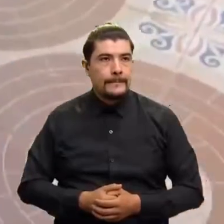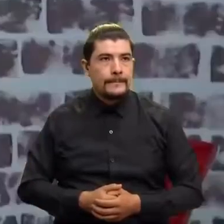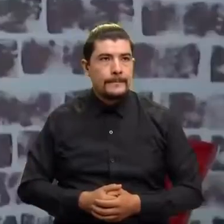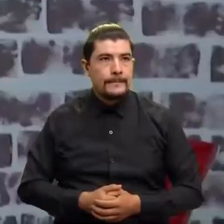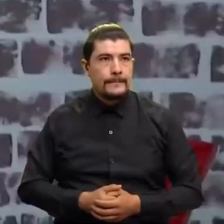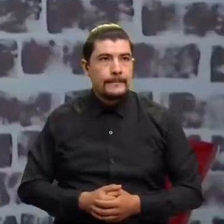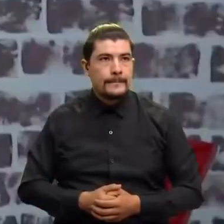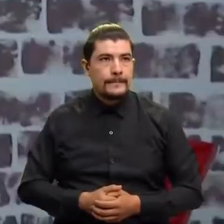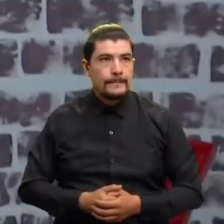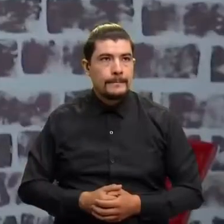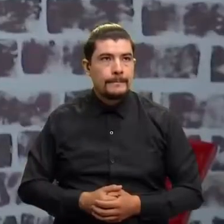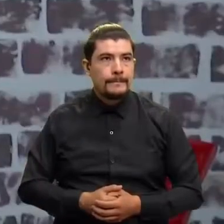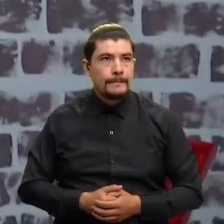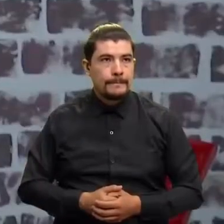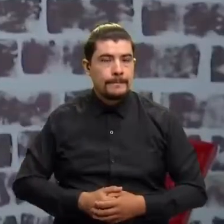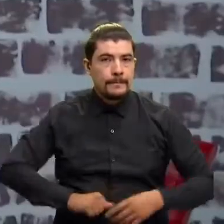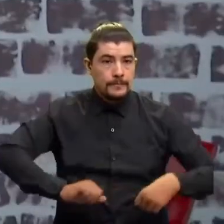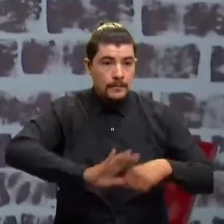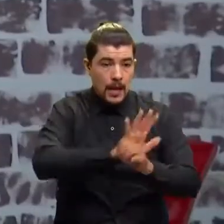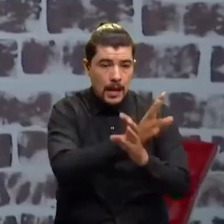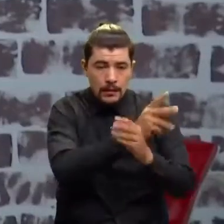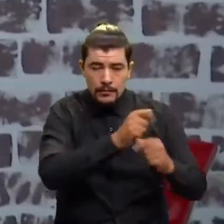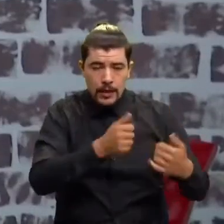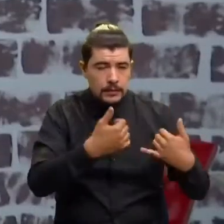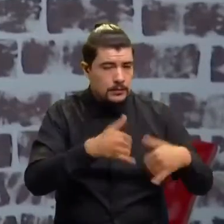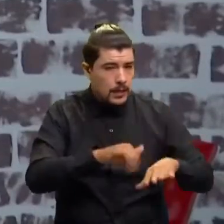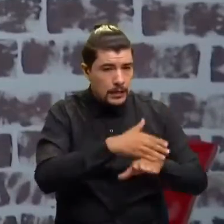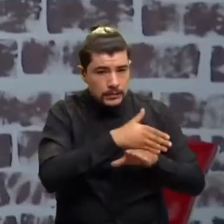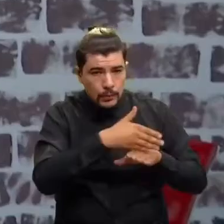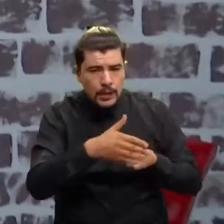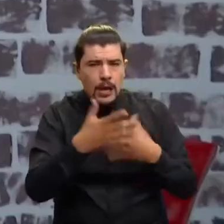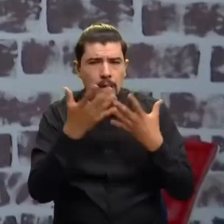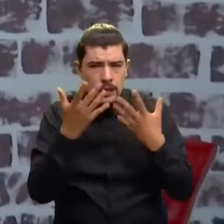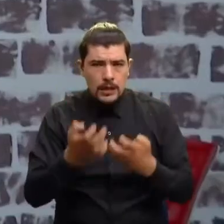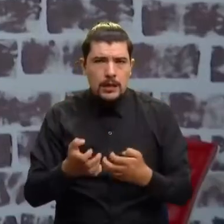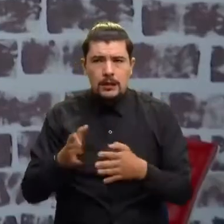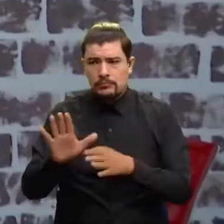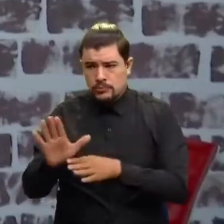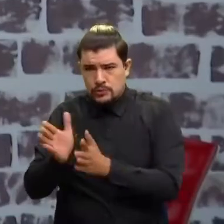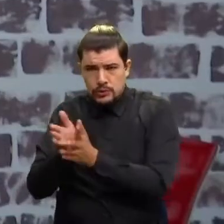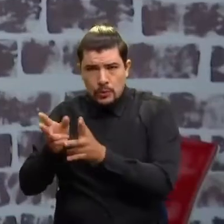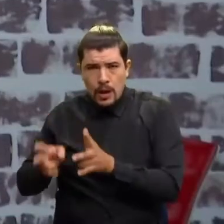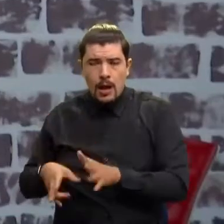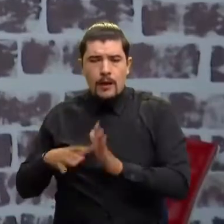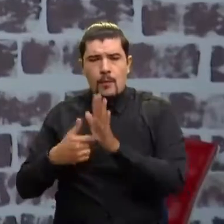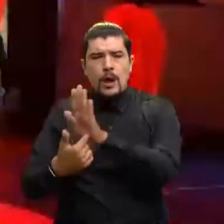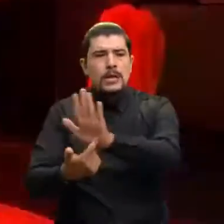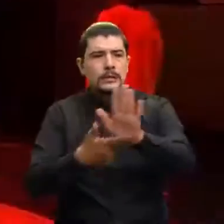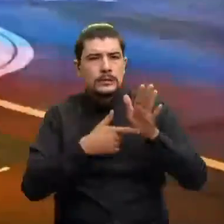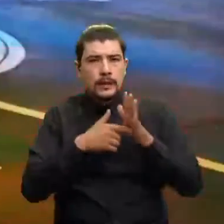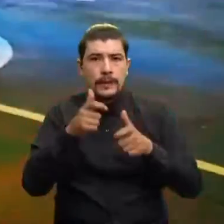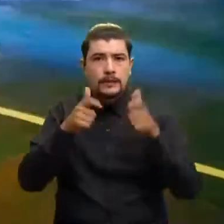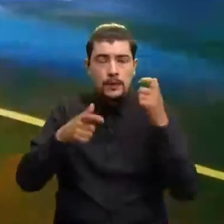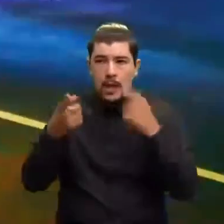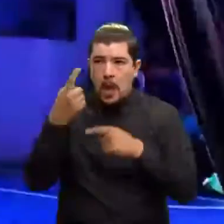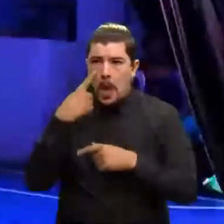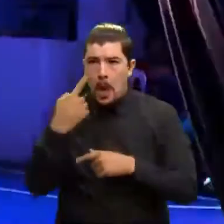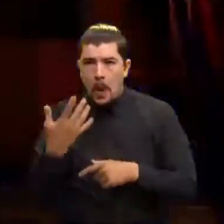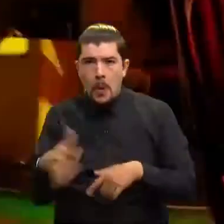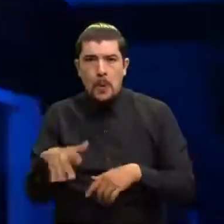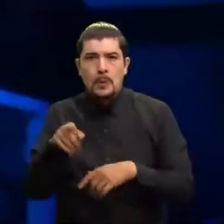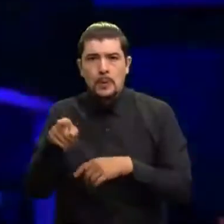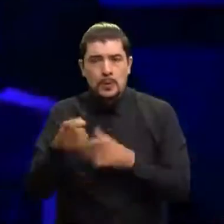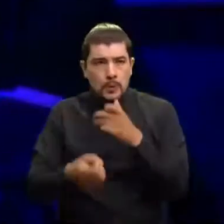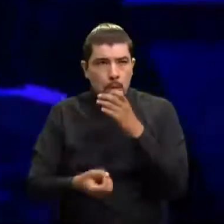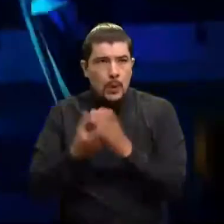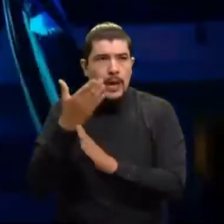Cuando ya pase todo esto de pandemia, queremos tener, digamos, eventos y espectáculos para que la gente mire los nuevos